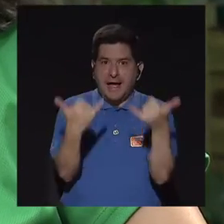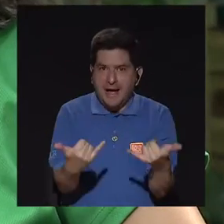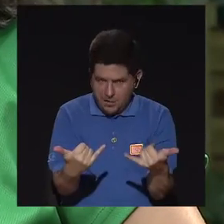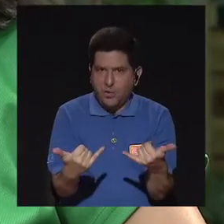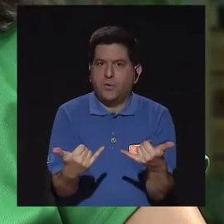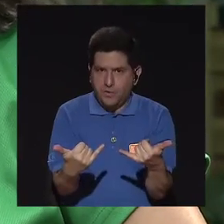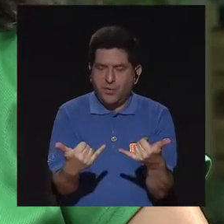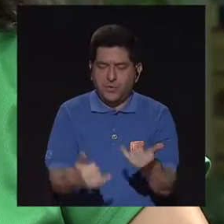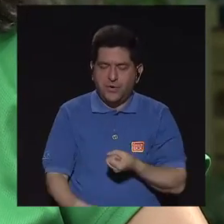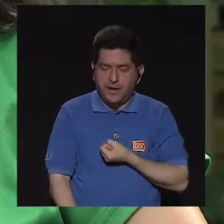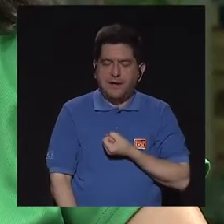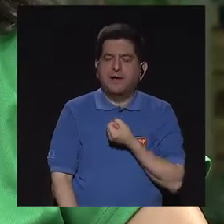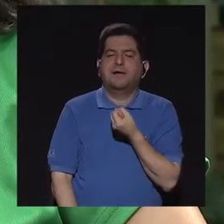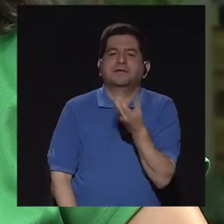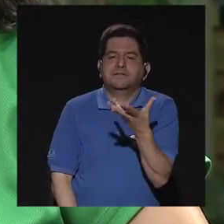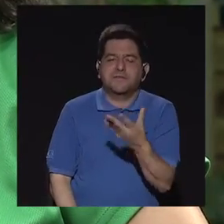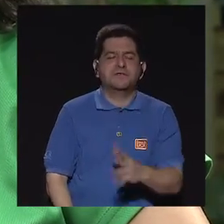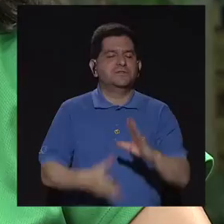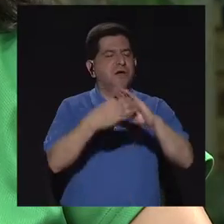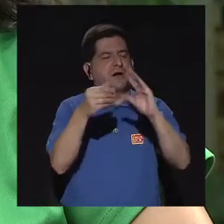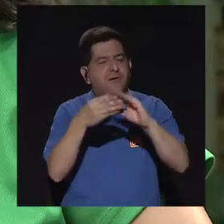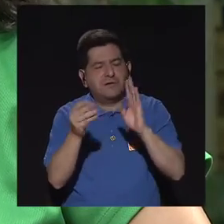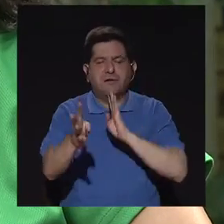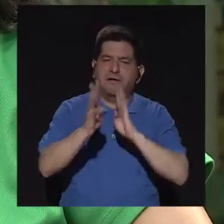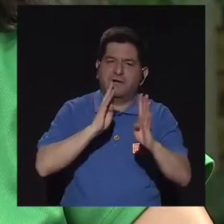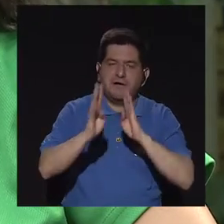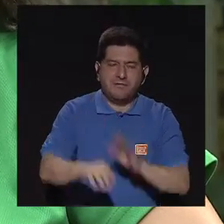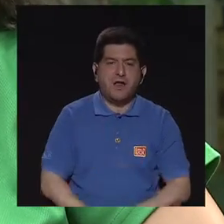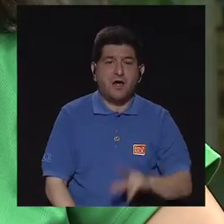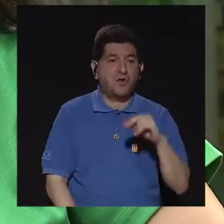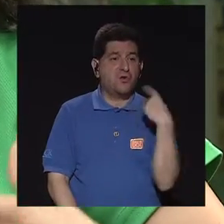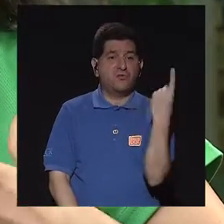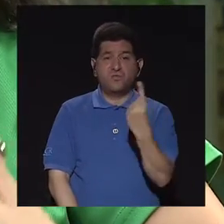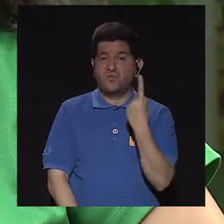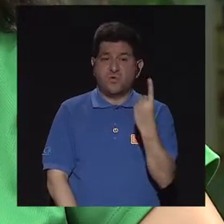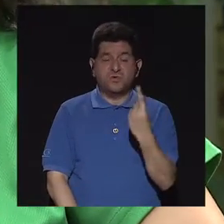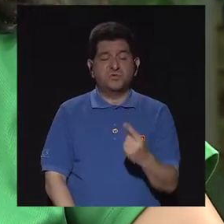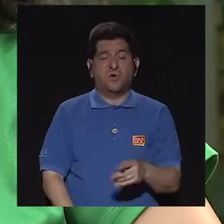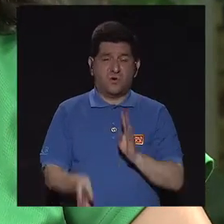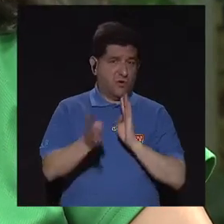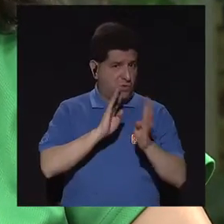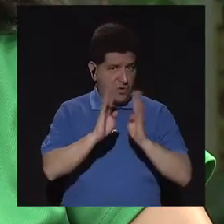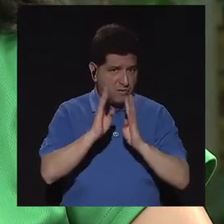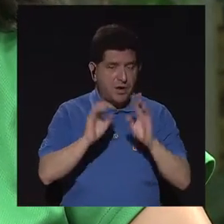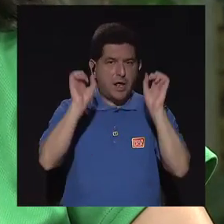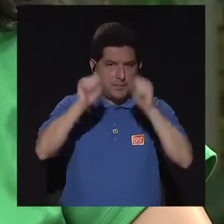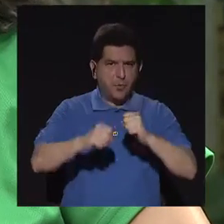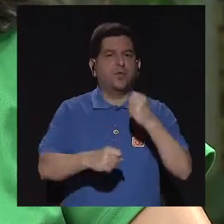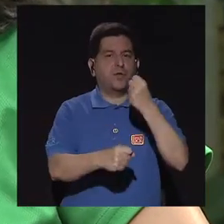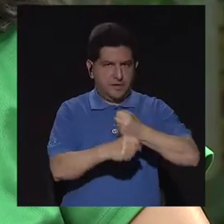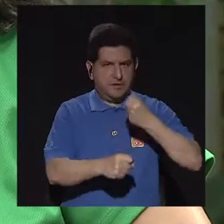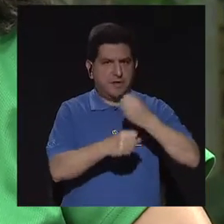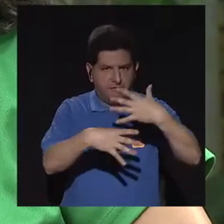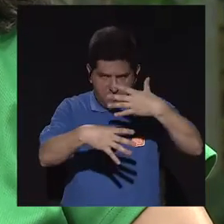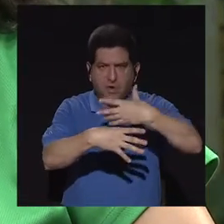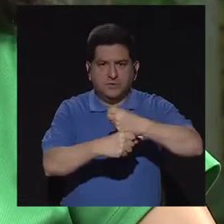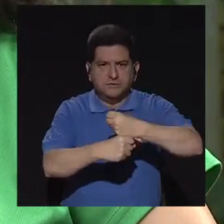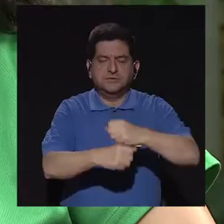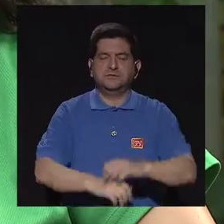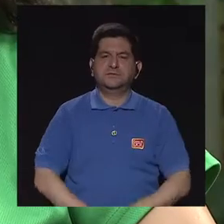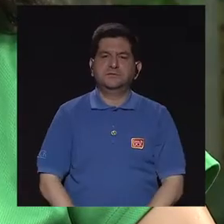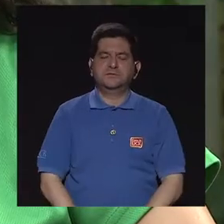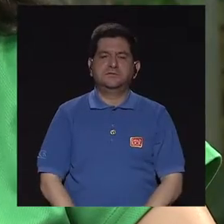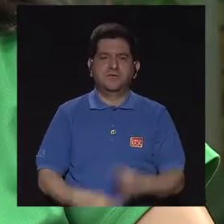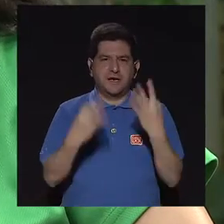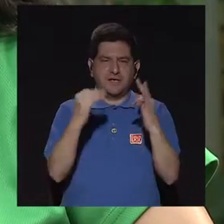Ahora tenemos la oportunidad de expresarnos y de comentar y de hablar, y no solo que se queden en hablar, sino que podemos hacer también.